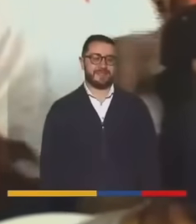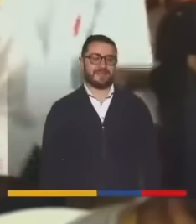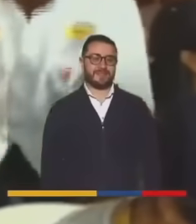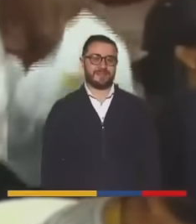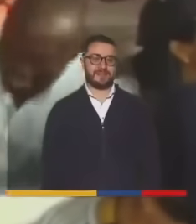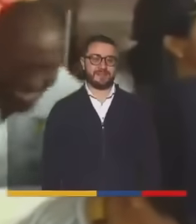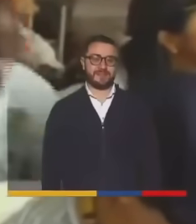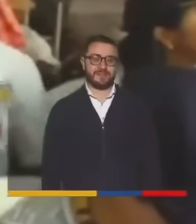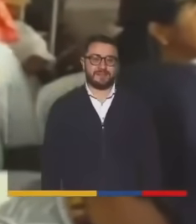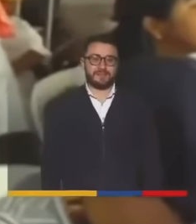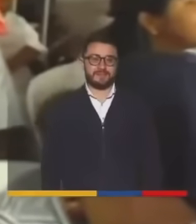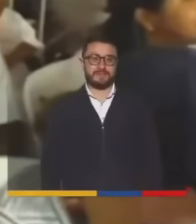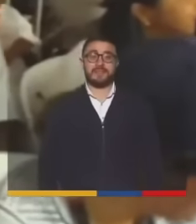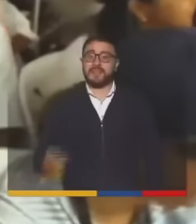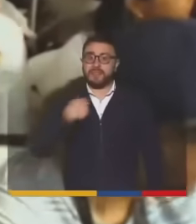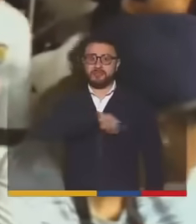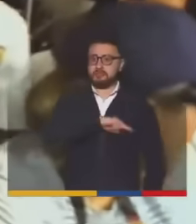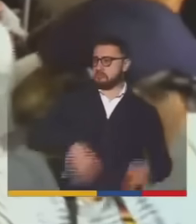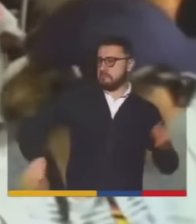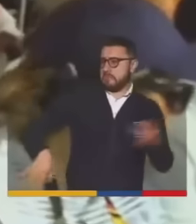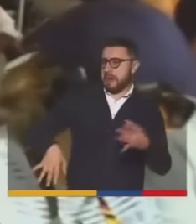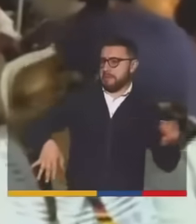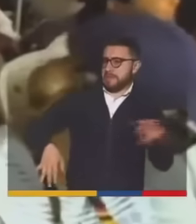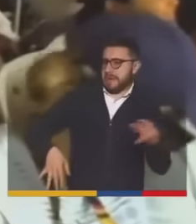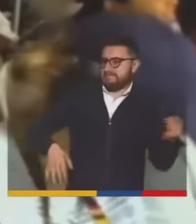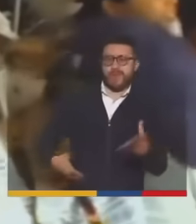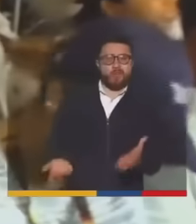Le ganaríamos una y otra vez.